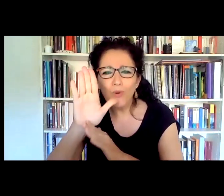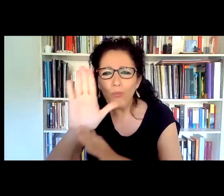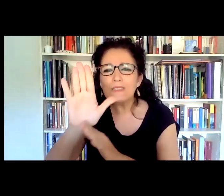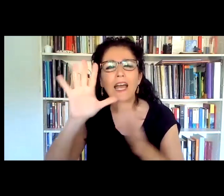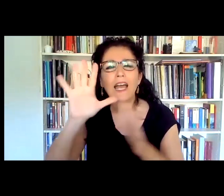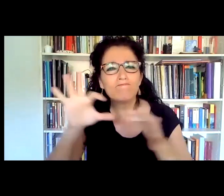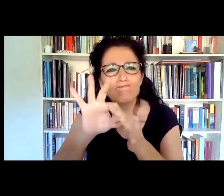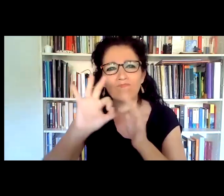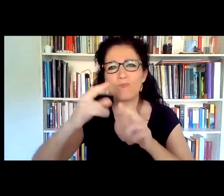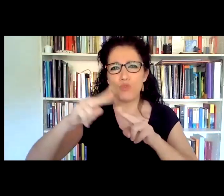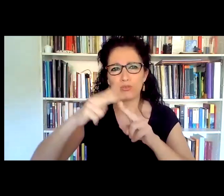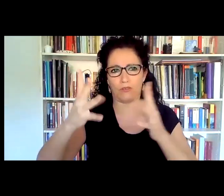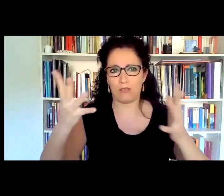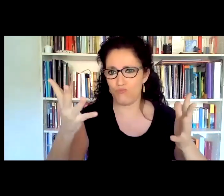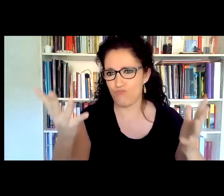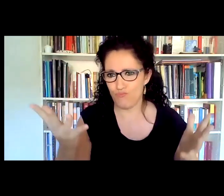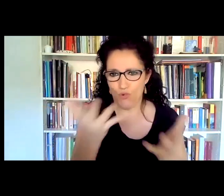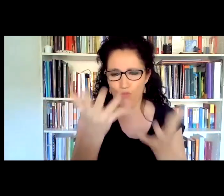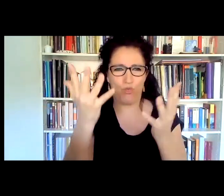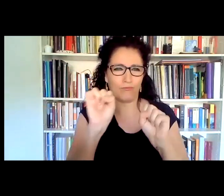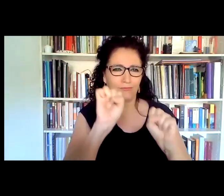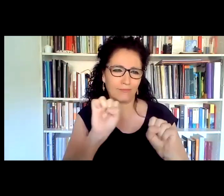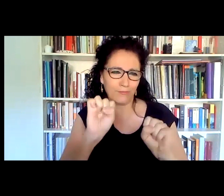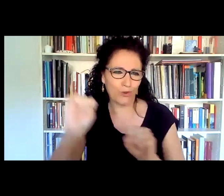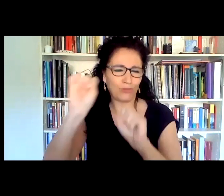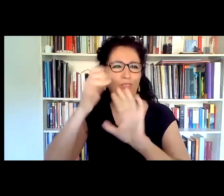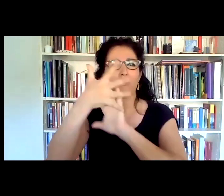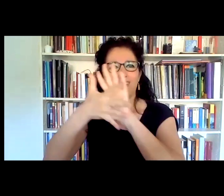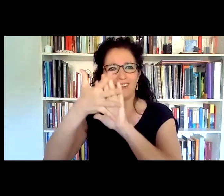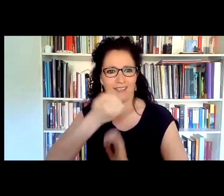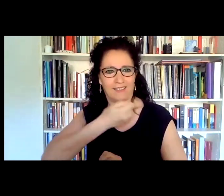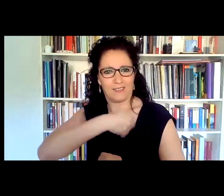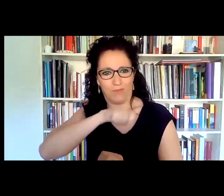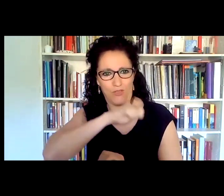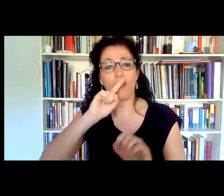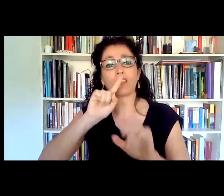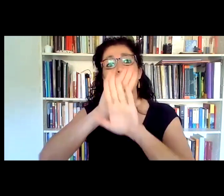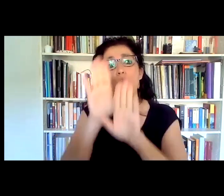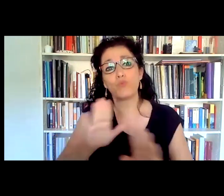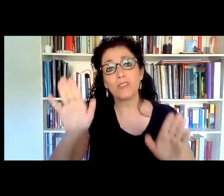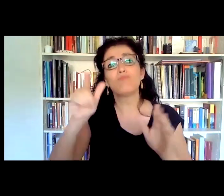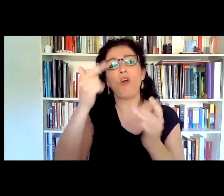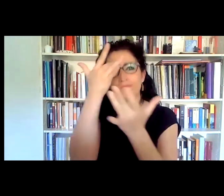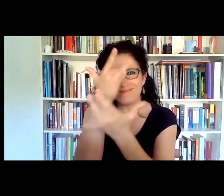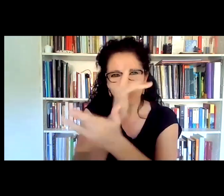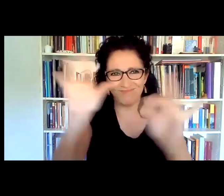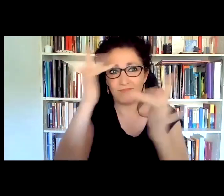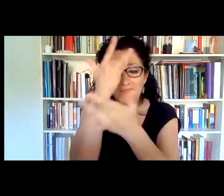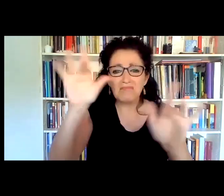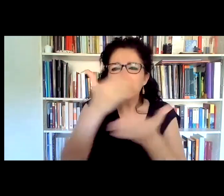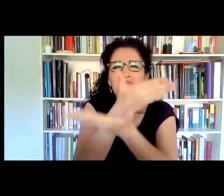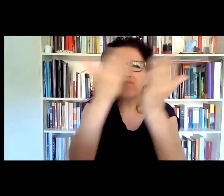Esos resultados se extraen una serie de propuestas de promoción y promoción de la lengua de signos